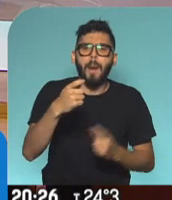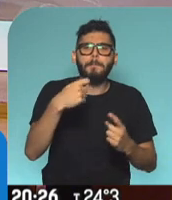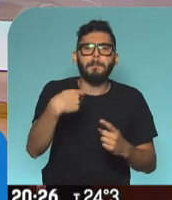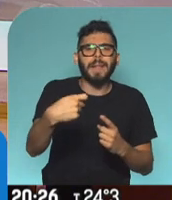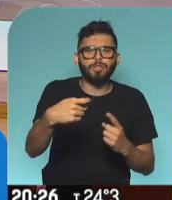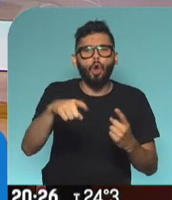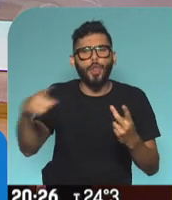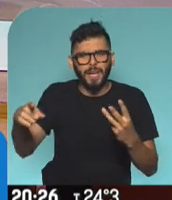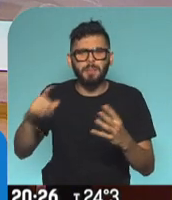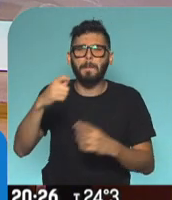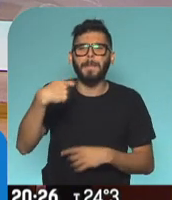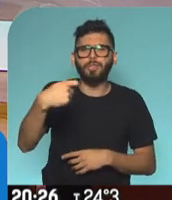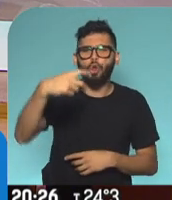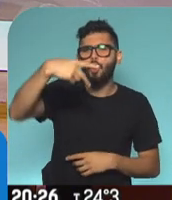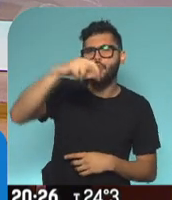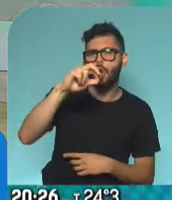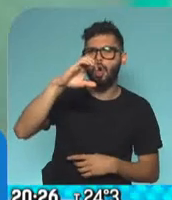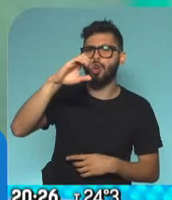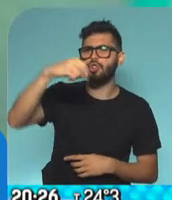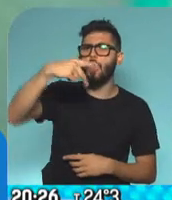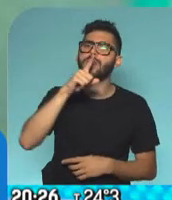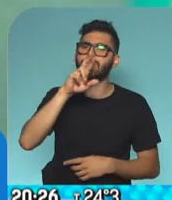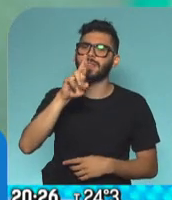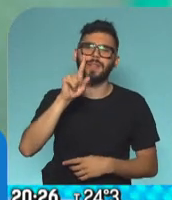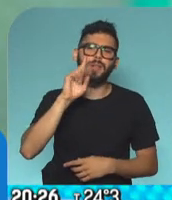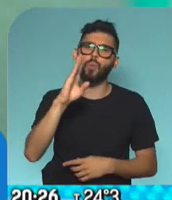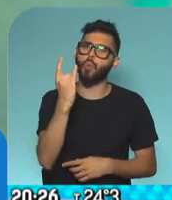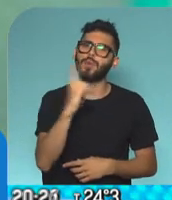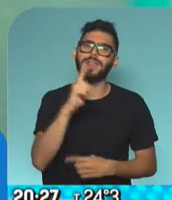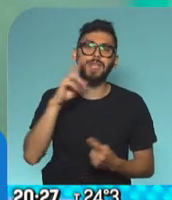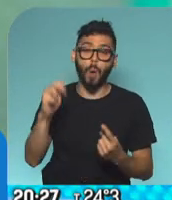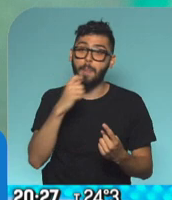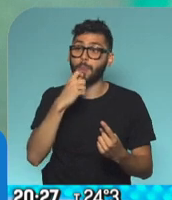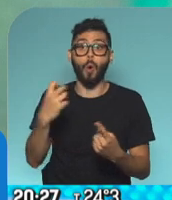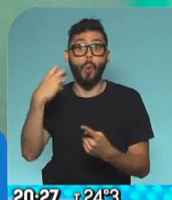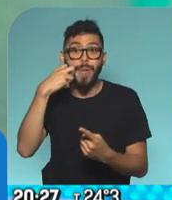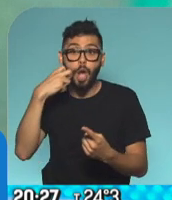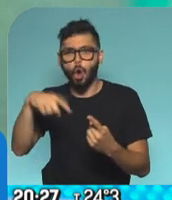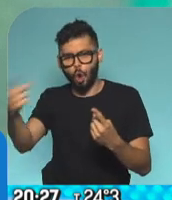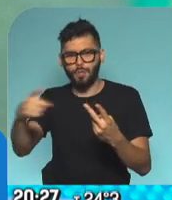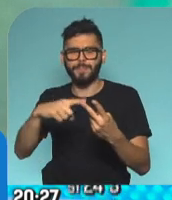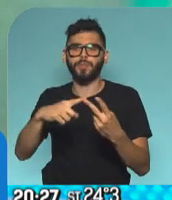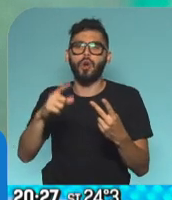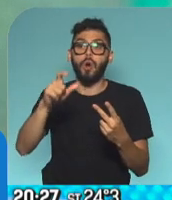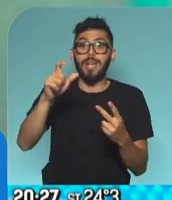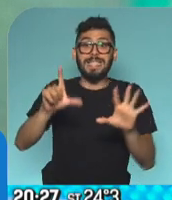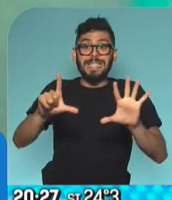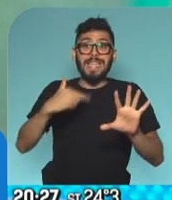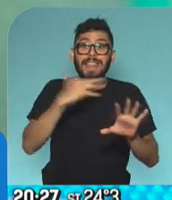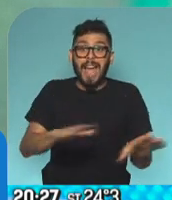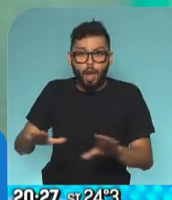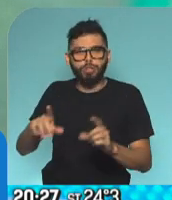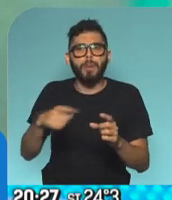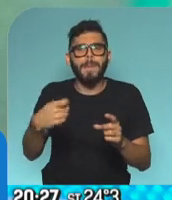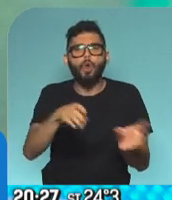esto lo explico porque la pensión por madre de siete hijos a la pensión por vejez se va por otro camino y eso sí la determinación del derecho